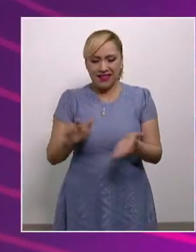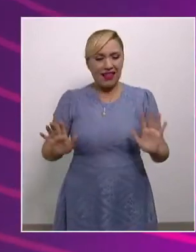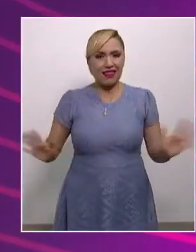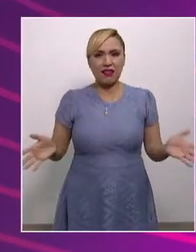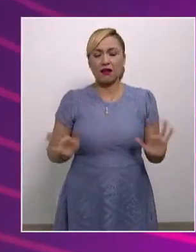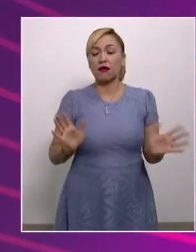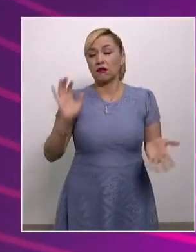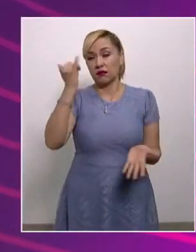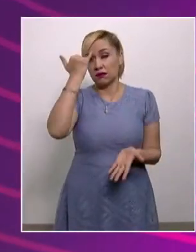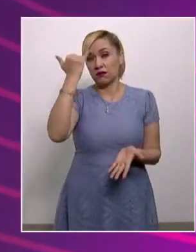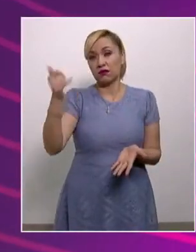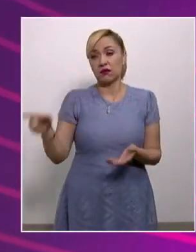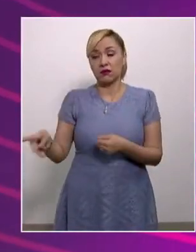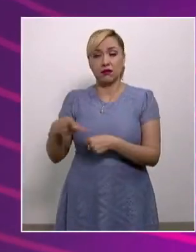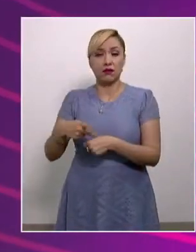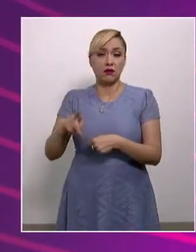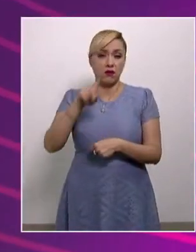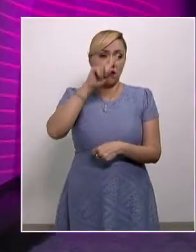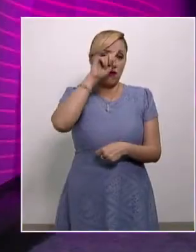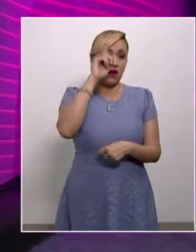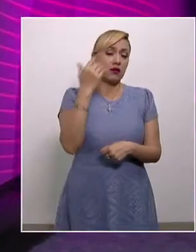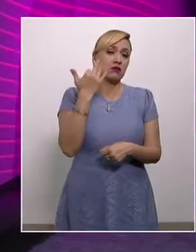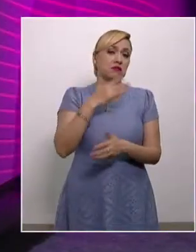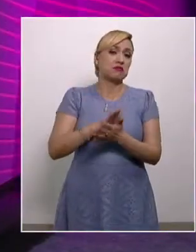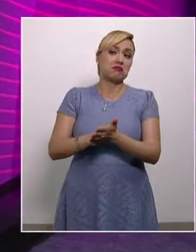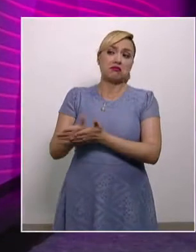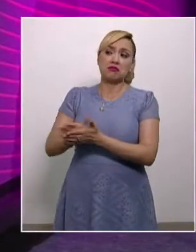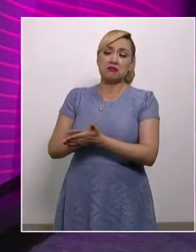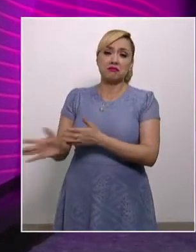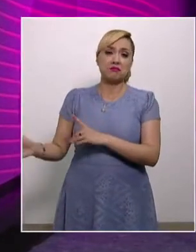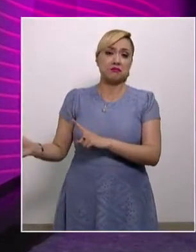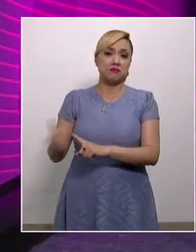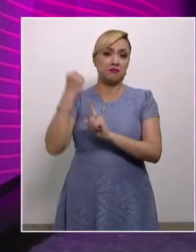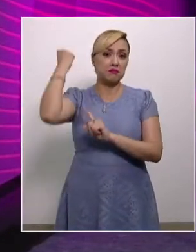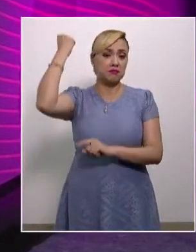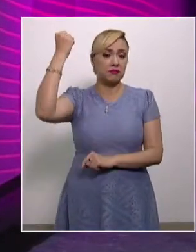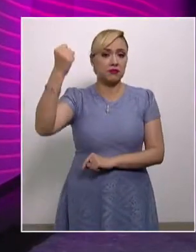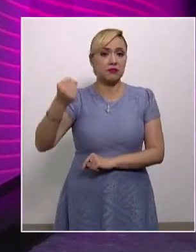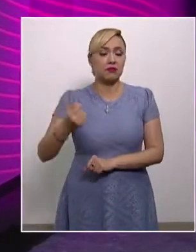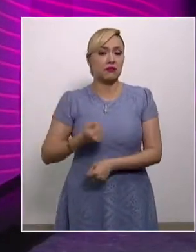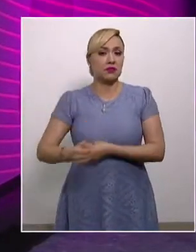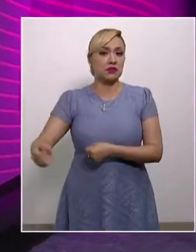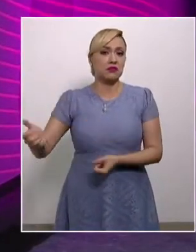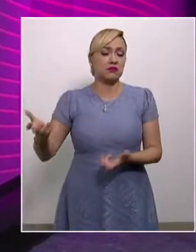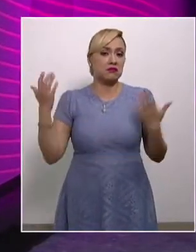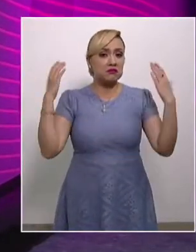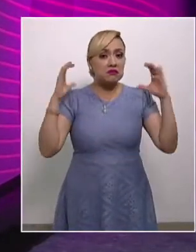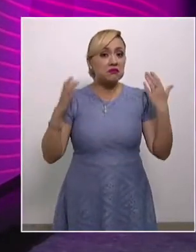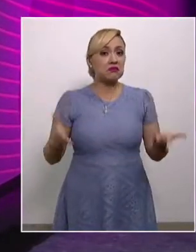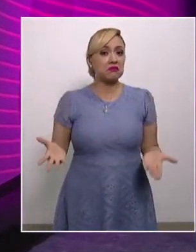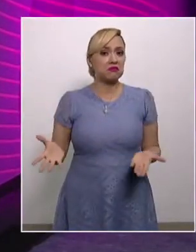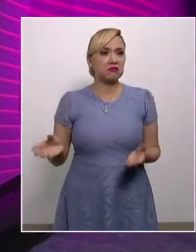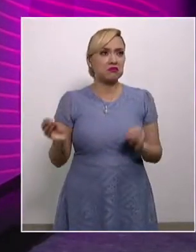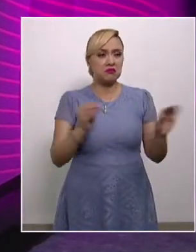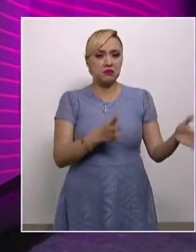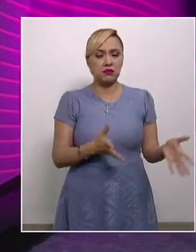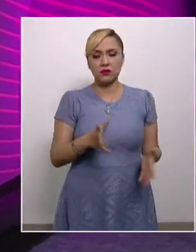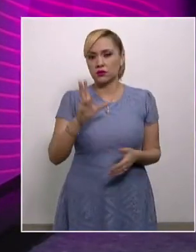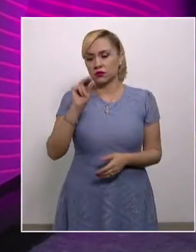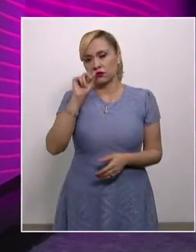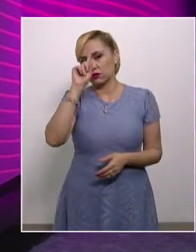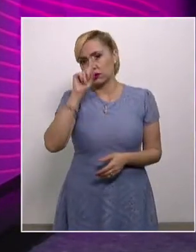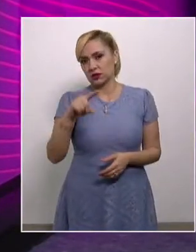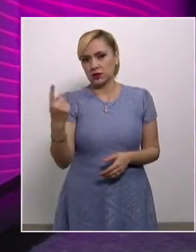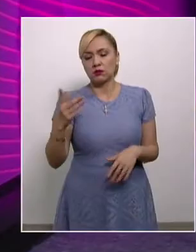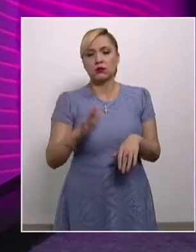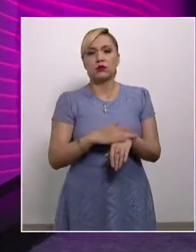riesgo exponencial, ¿no? Hacia esa misma mujer y violencia de género que puede estar sufriendo. Pero que además no es fácil,